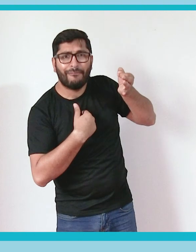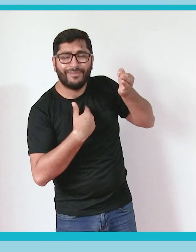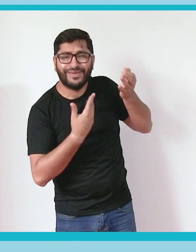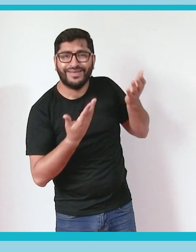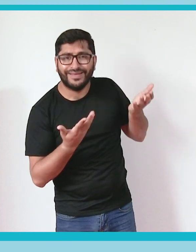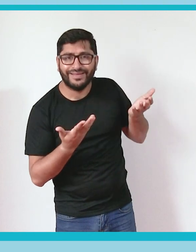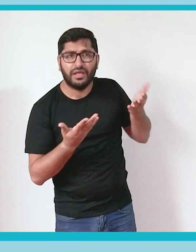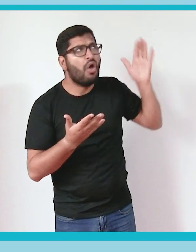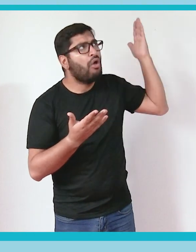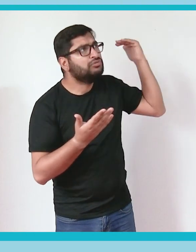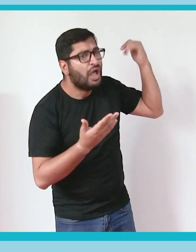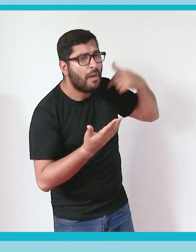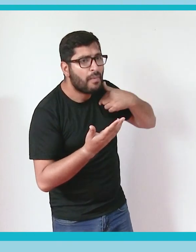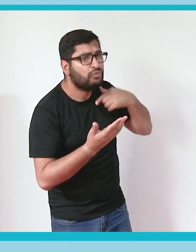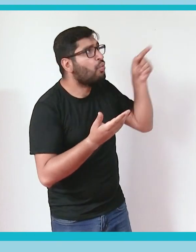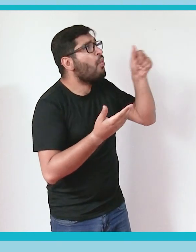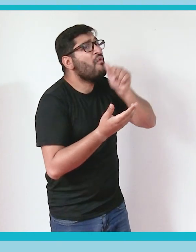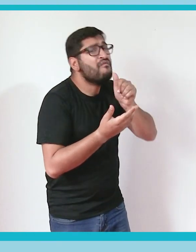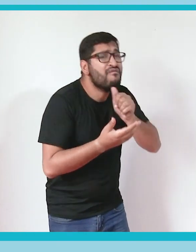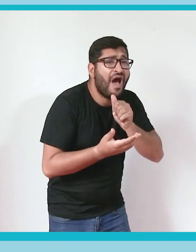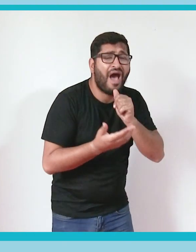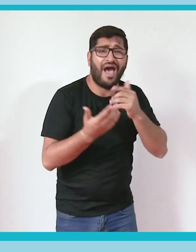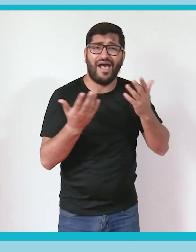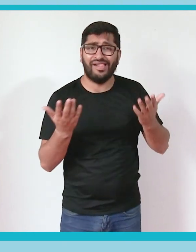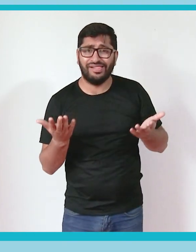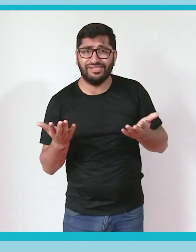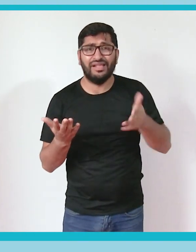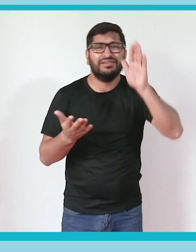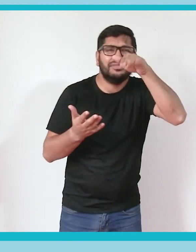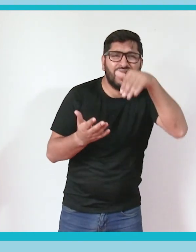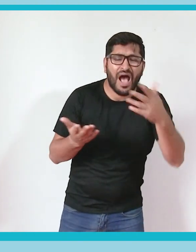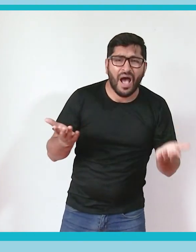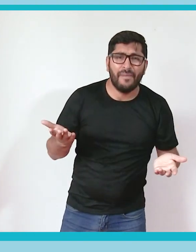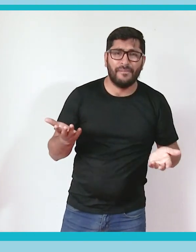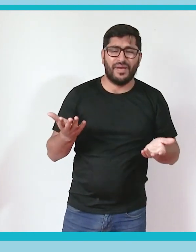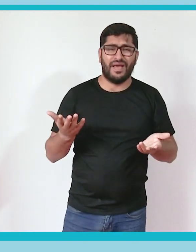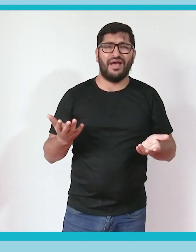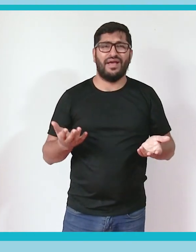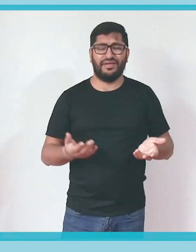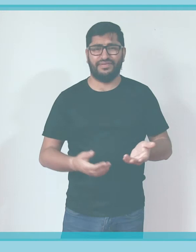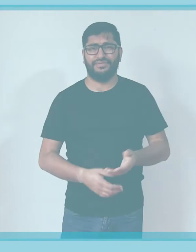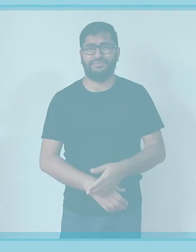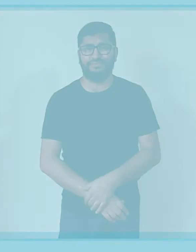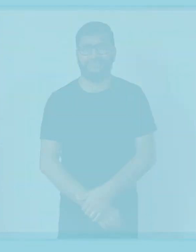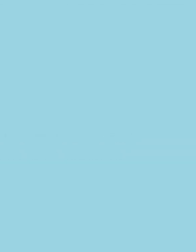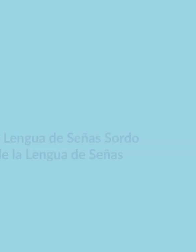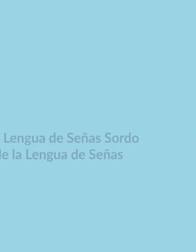los ajayos te llaman donde haces falta, donde tienes que estar.